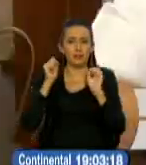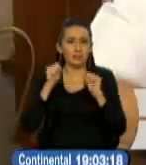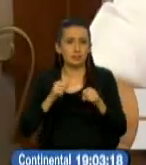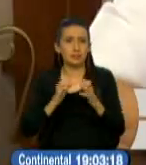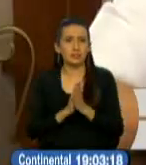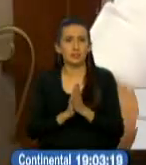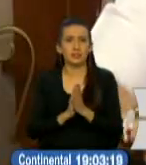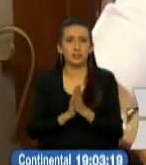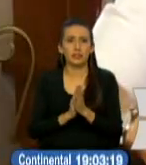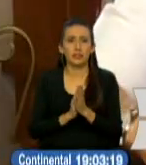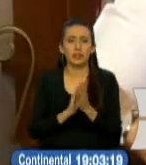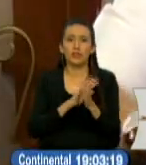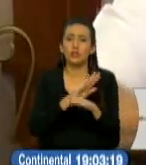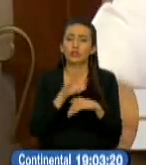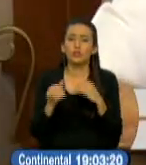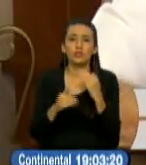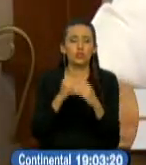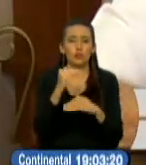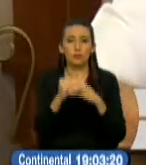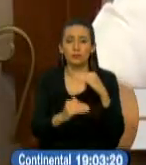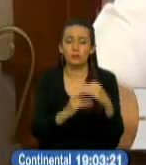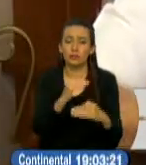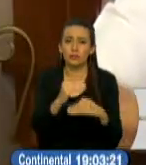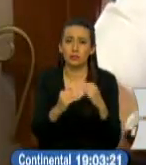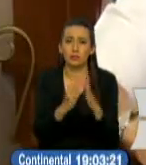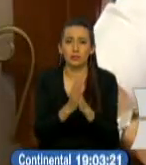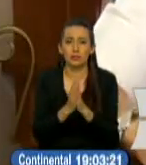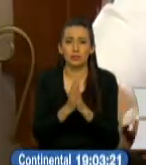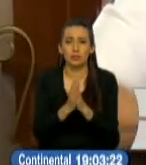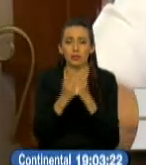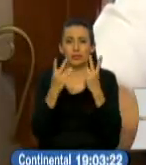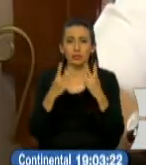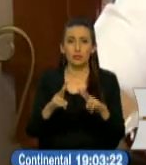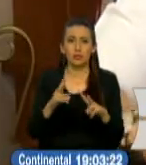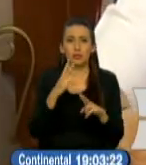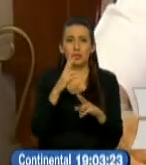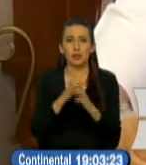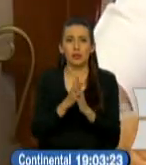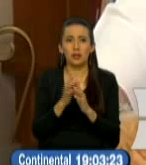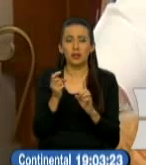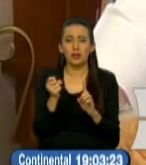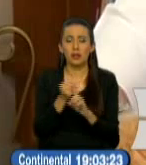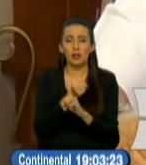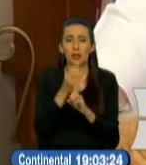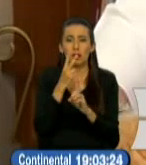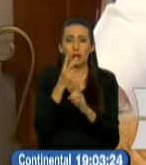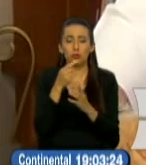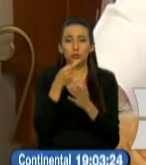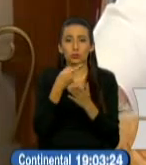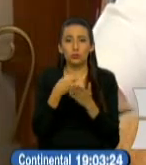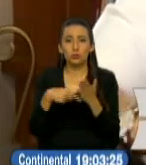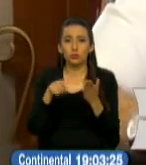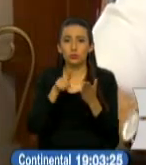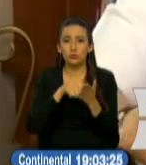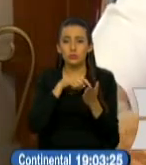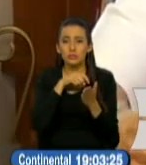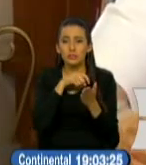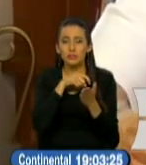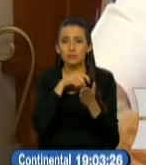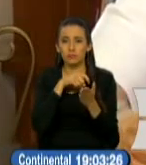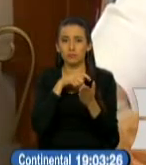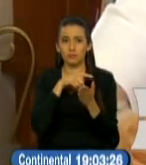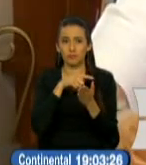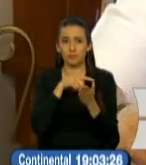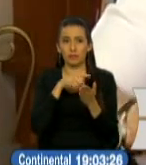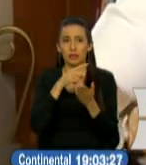contexto. Toda violación de procedimiento o toda actuación contra la ley expresa provoca la nulidad ipso facto, y en este caso sería